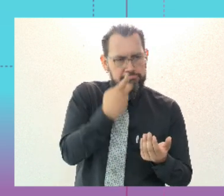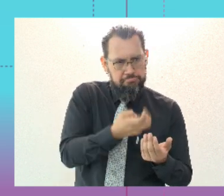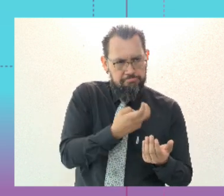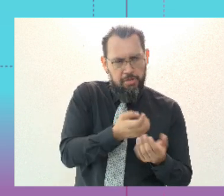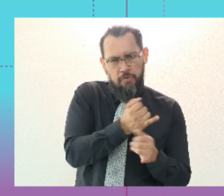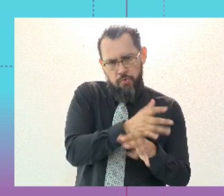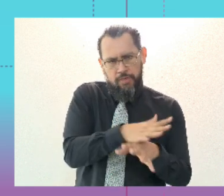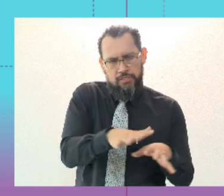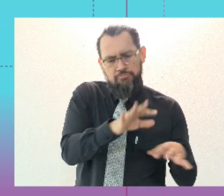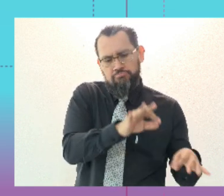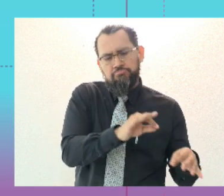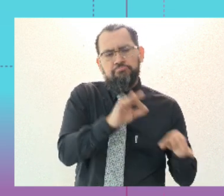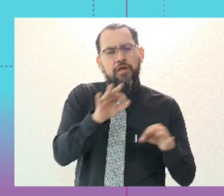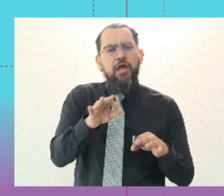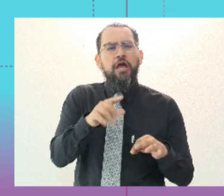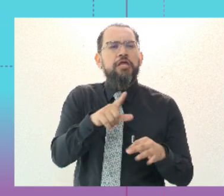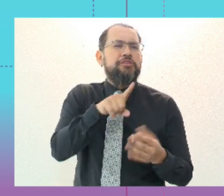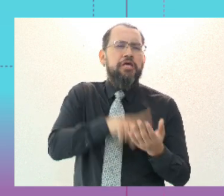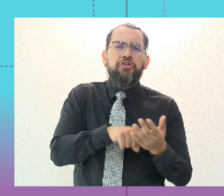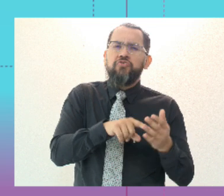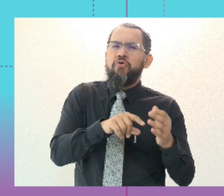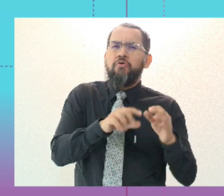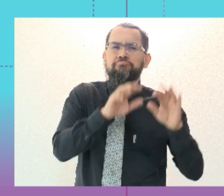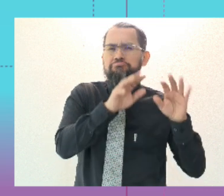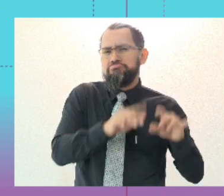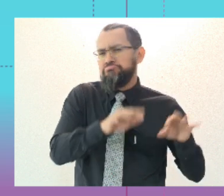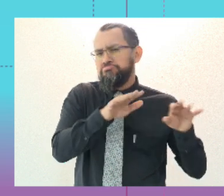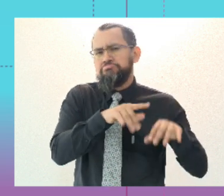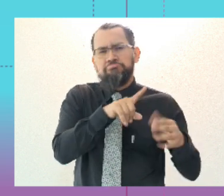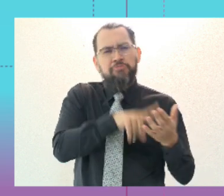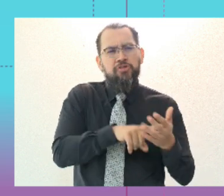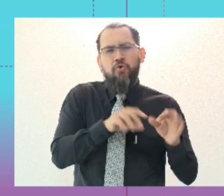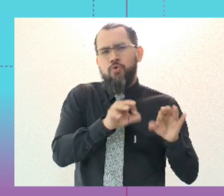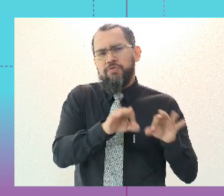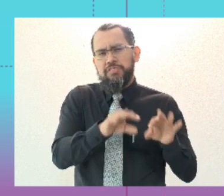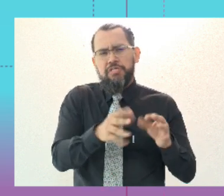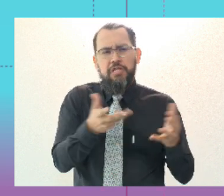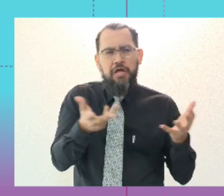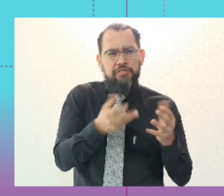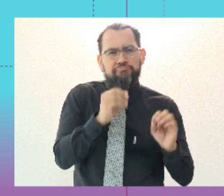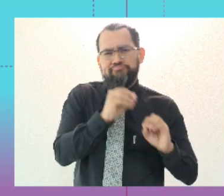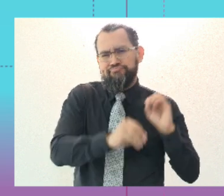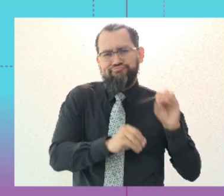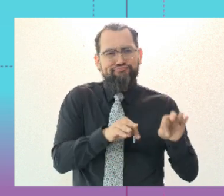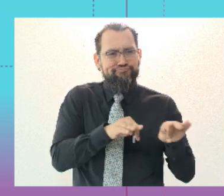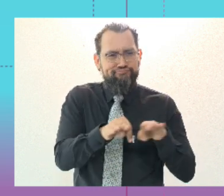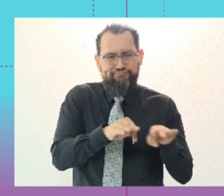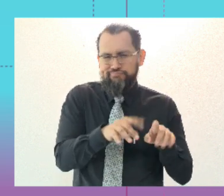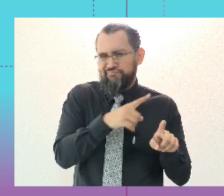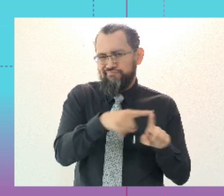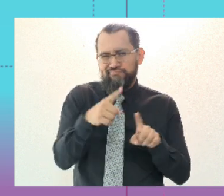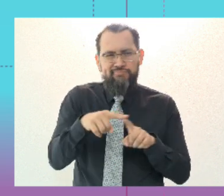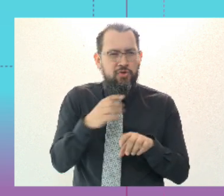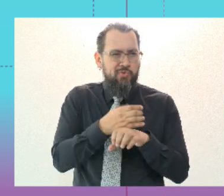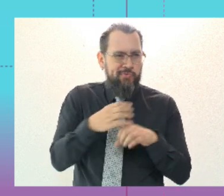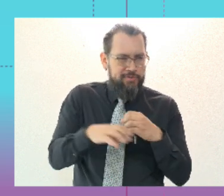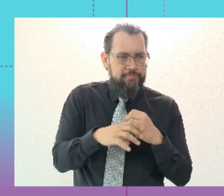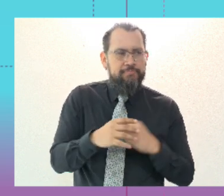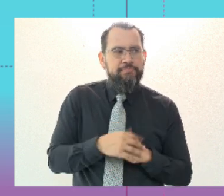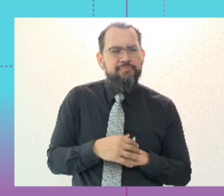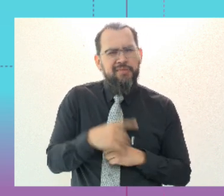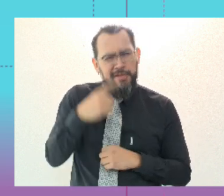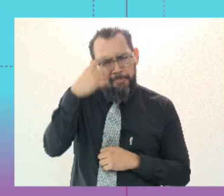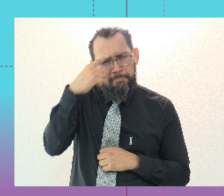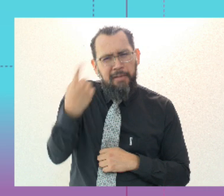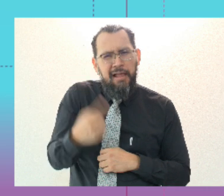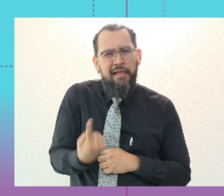generamos en nuestras áreas de oficina, ¿no?, con los asuntos vigentes, con lo que hoy por hoy vamos atendiendo. ¿Para qué